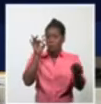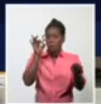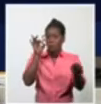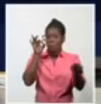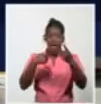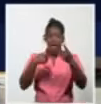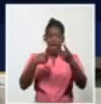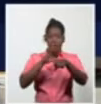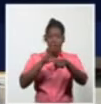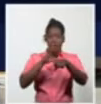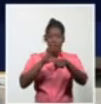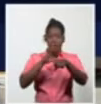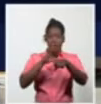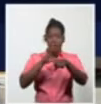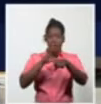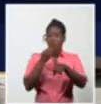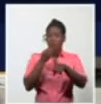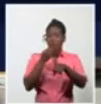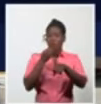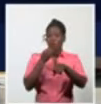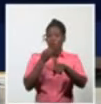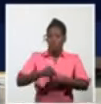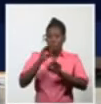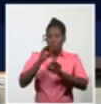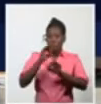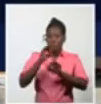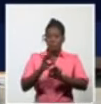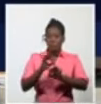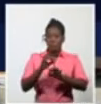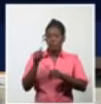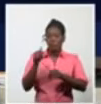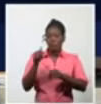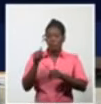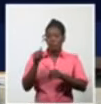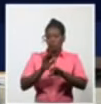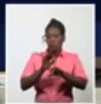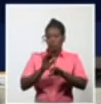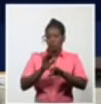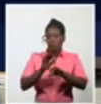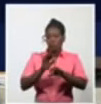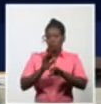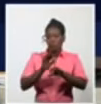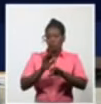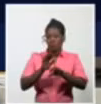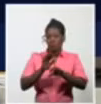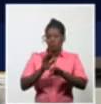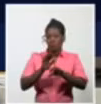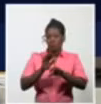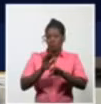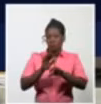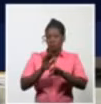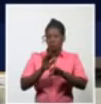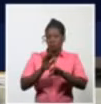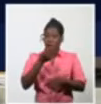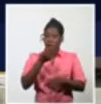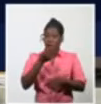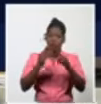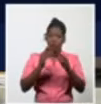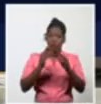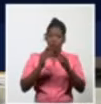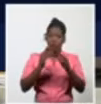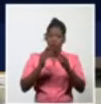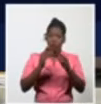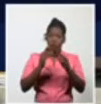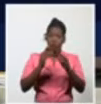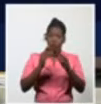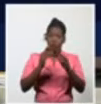como ya he explicado en otras ocasiones, las que más influyen en la esperanza de vida al nacer. Lo que